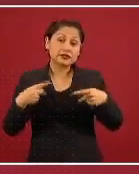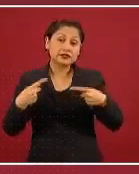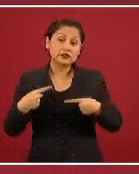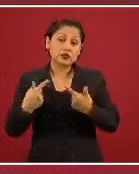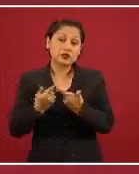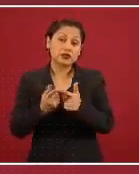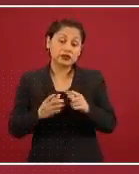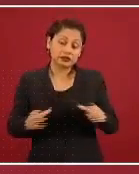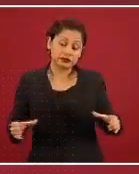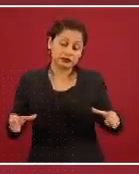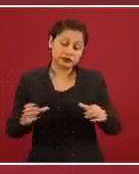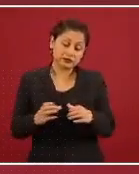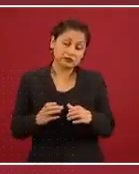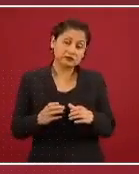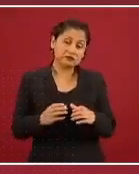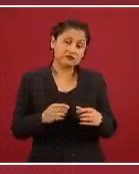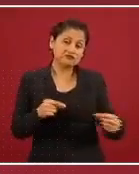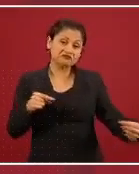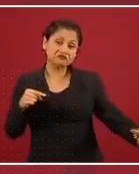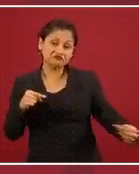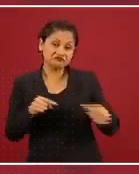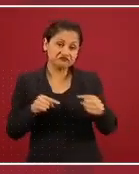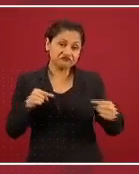y van a decir que no es cierto,